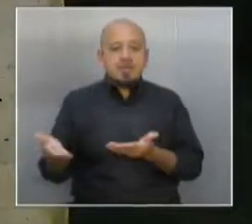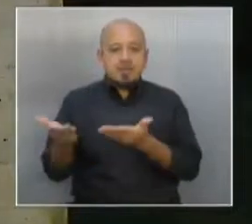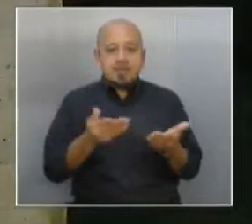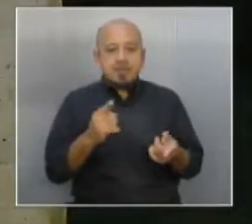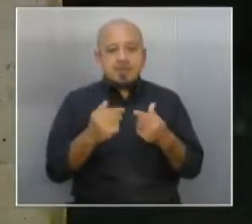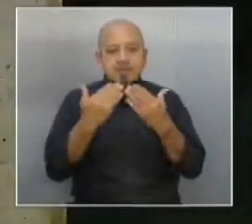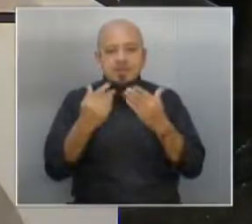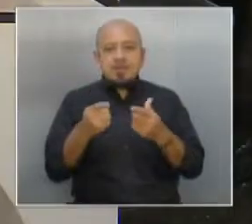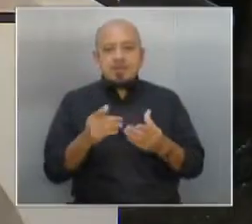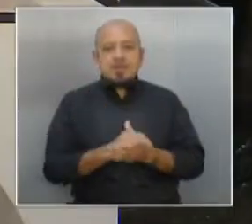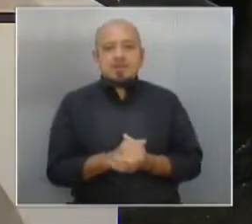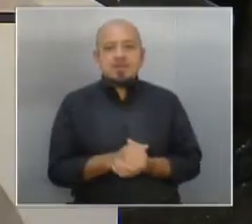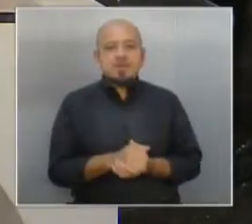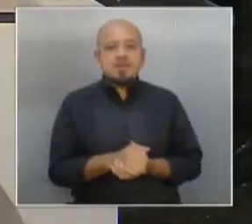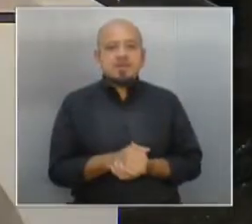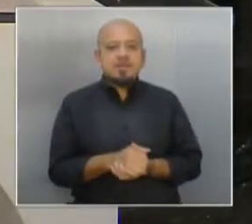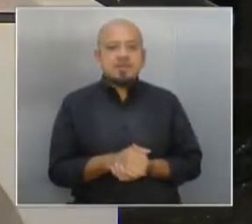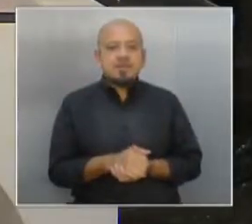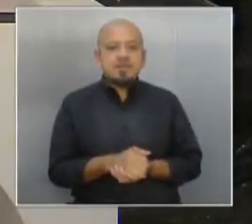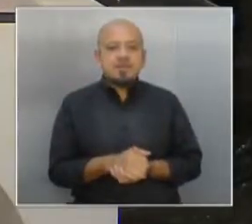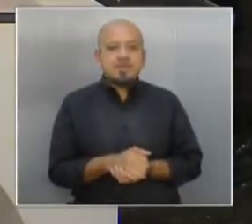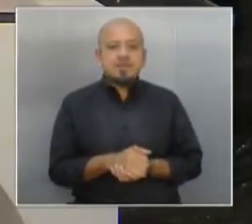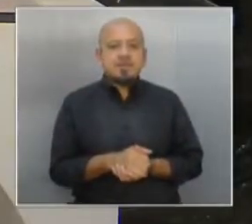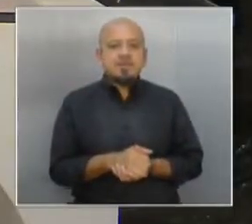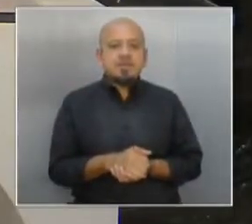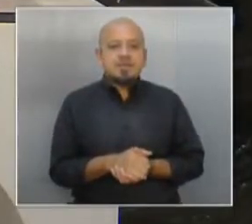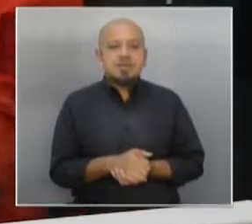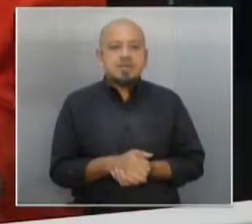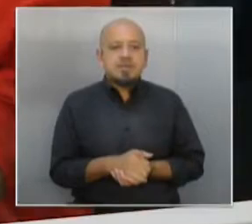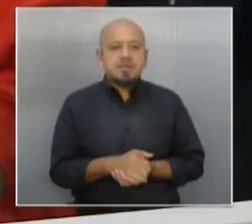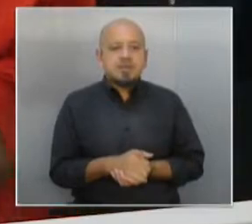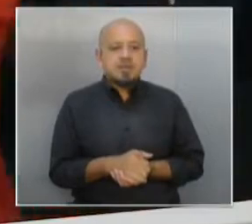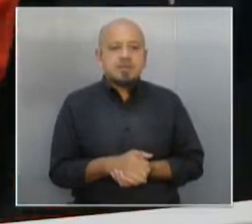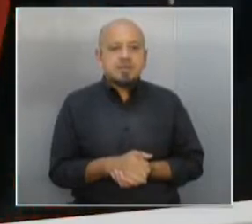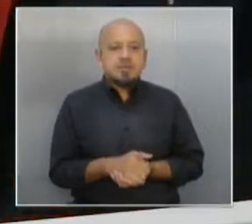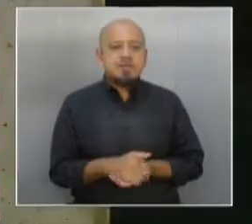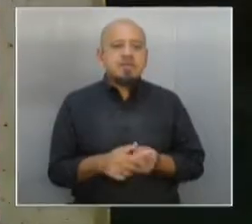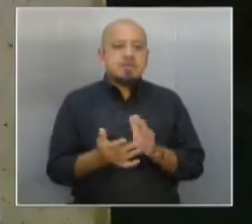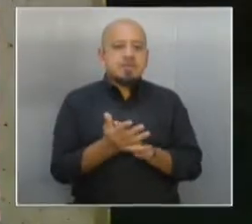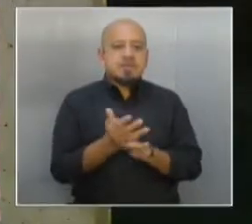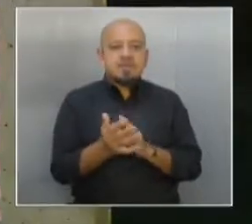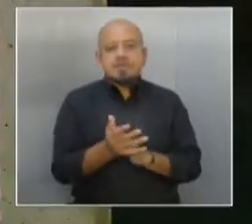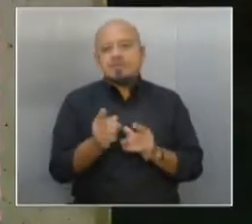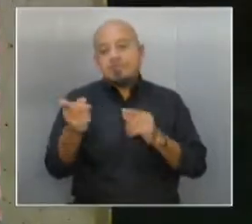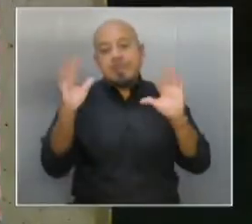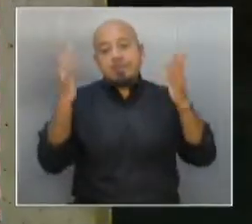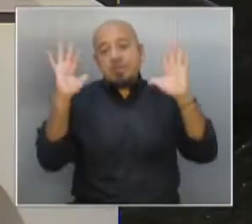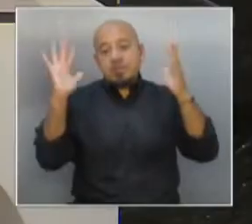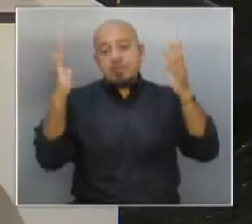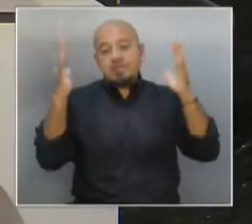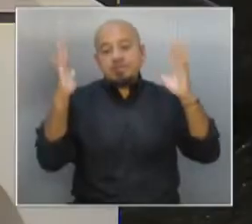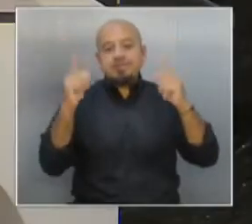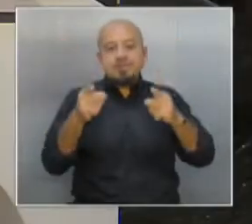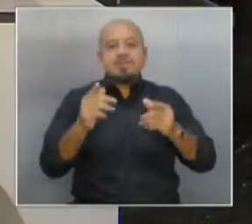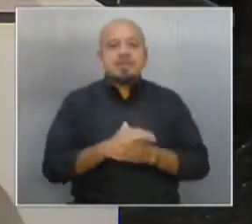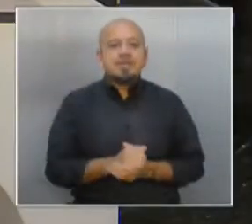Mirá Montevideo. Muchas gracias a ustedes por estar hoy acá. Perdón, yo voy a pedir para recibir como se merece. Eso,